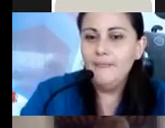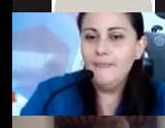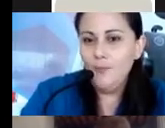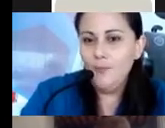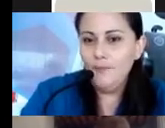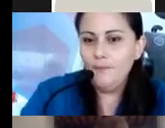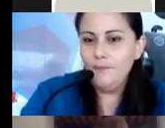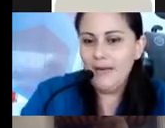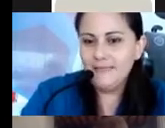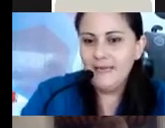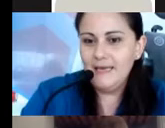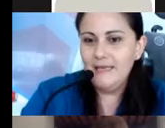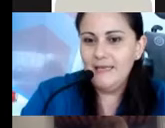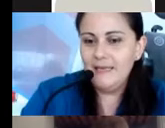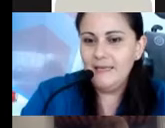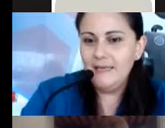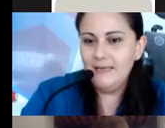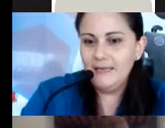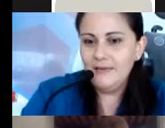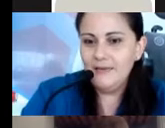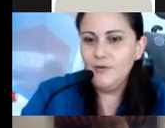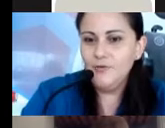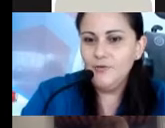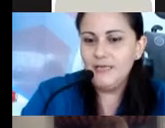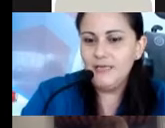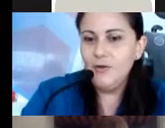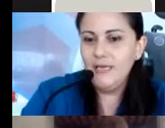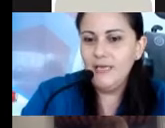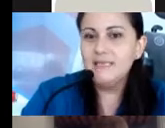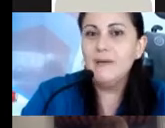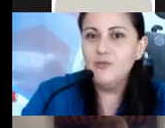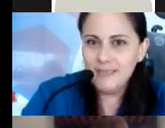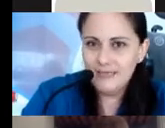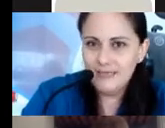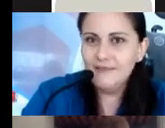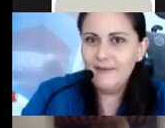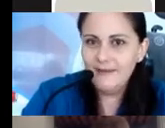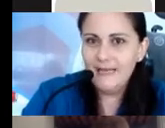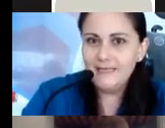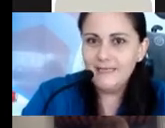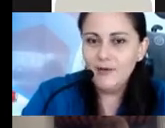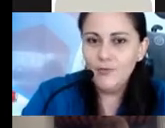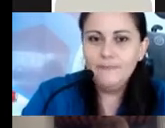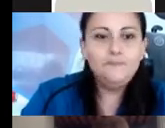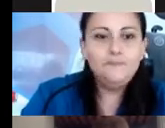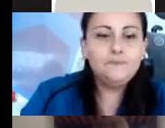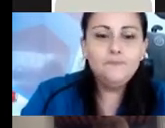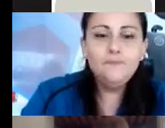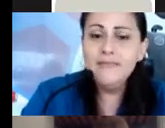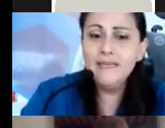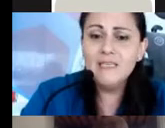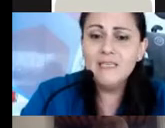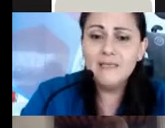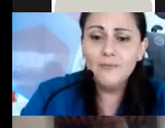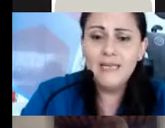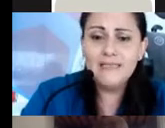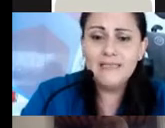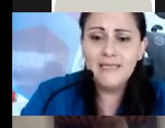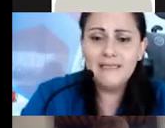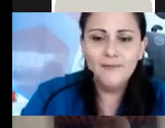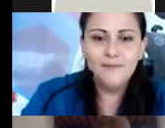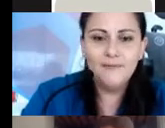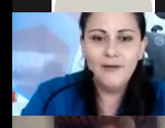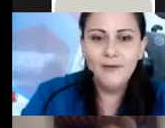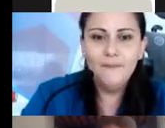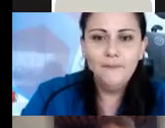pélvica, como pasa en esa foto, en ese cojín que se mandó a hacer de fábrica esa cuña. Si quieres, pasemos a la